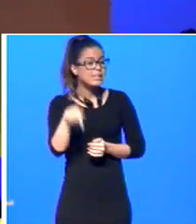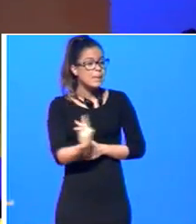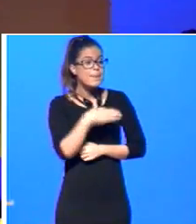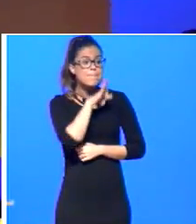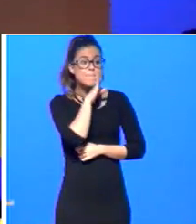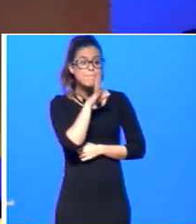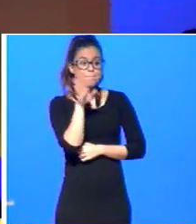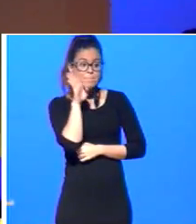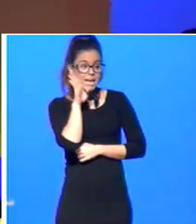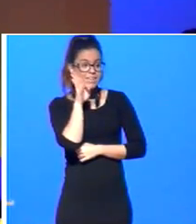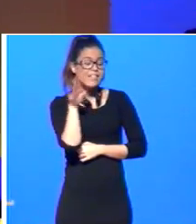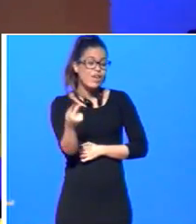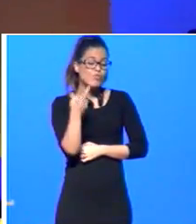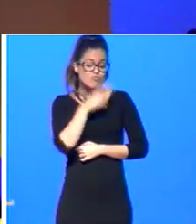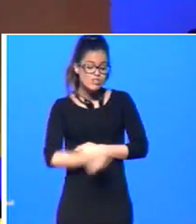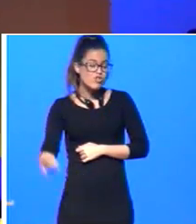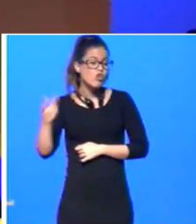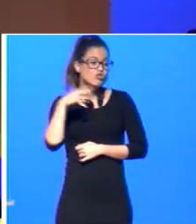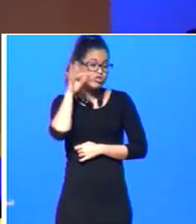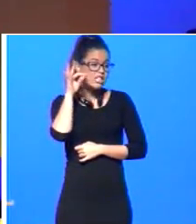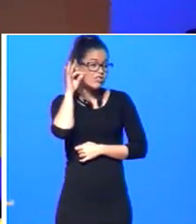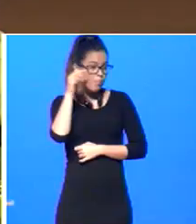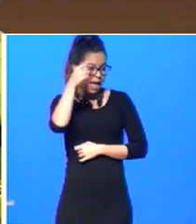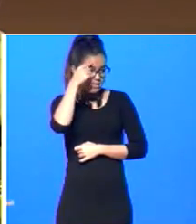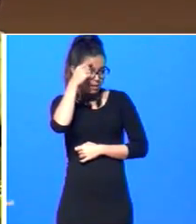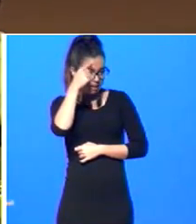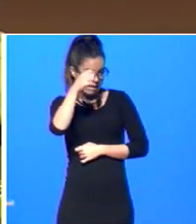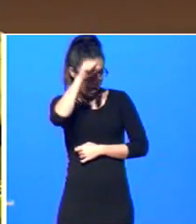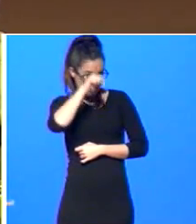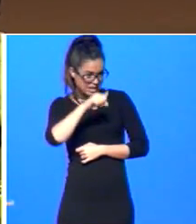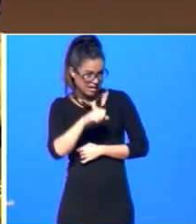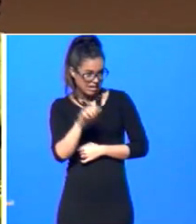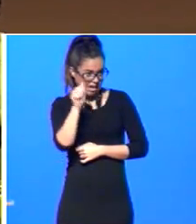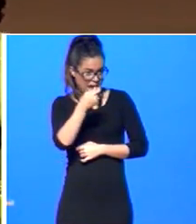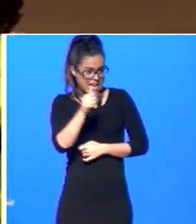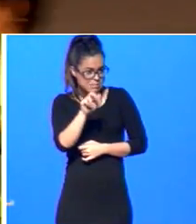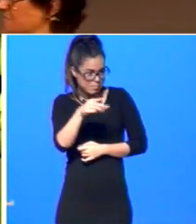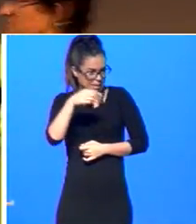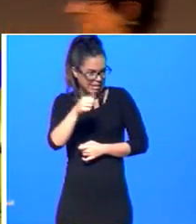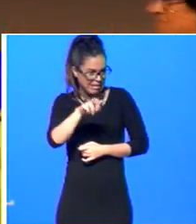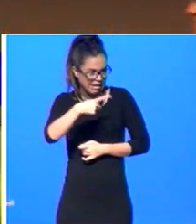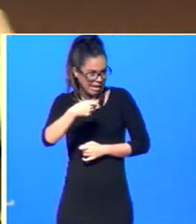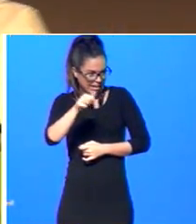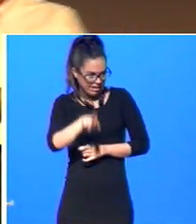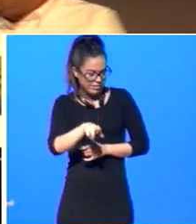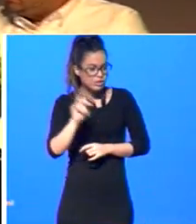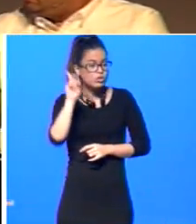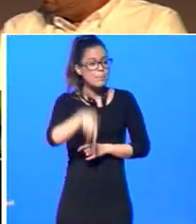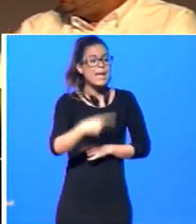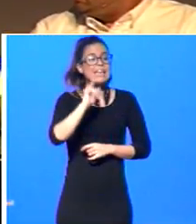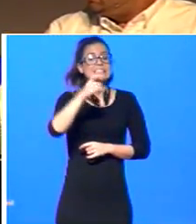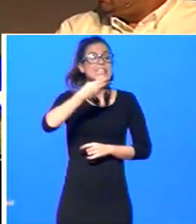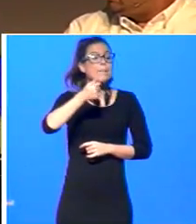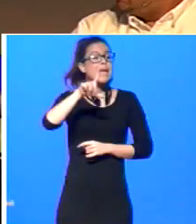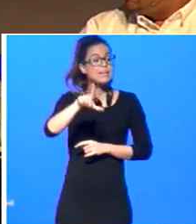de Asperger de 24 años. Por otro lado, tenemos a Isabel Galende, compañera del